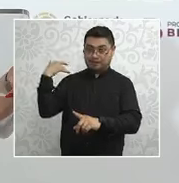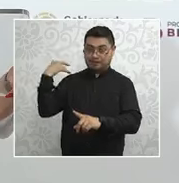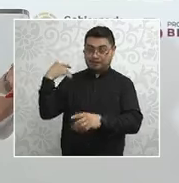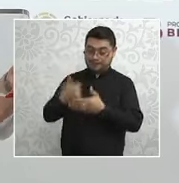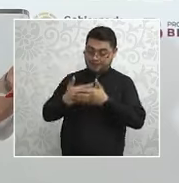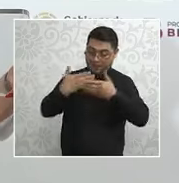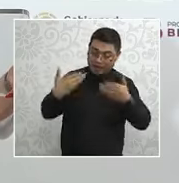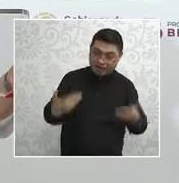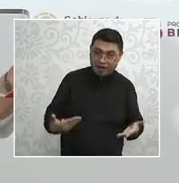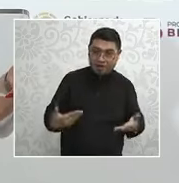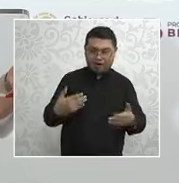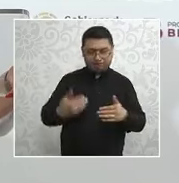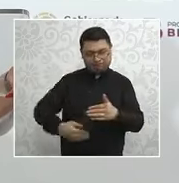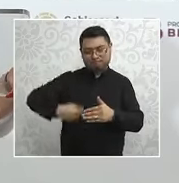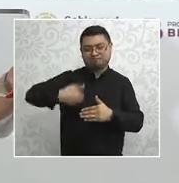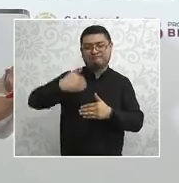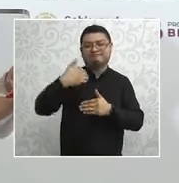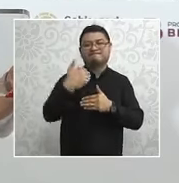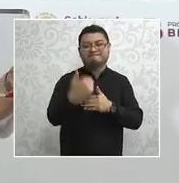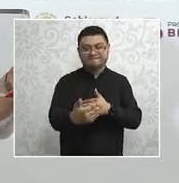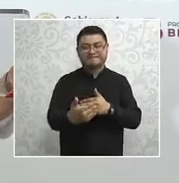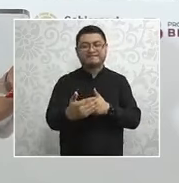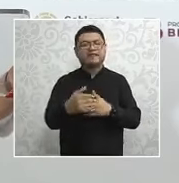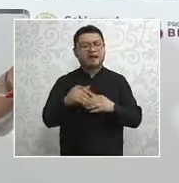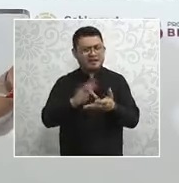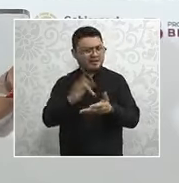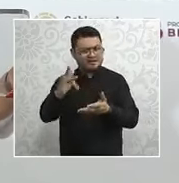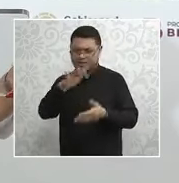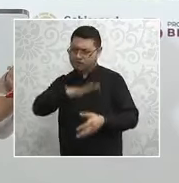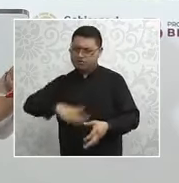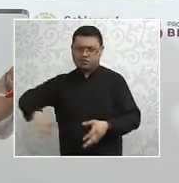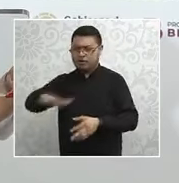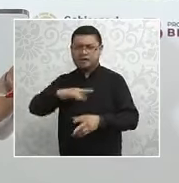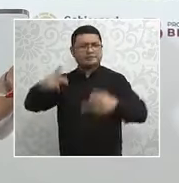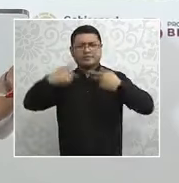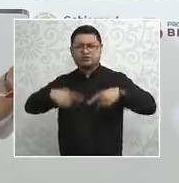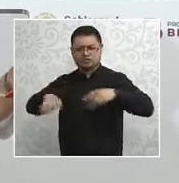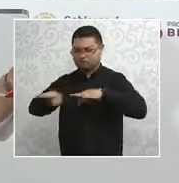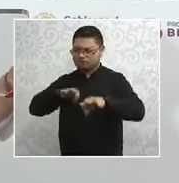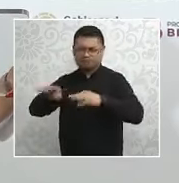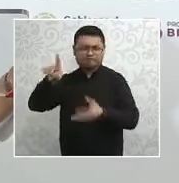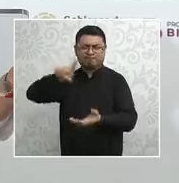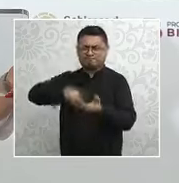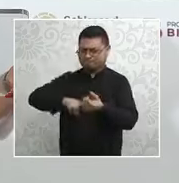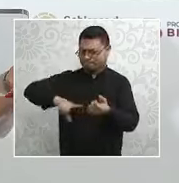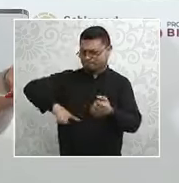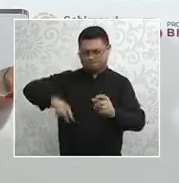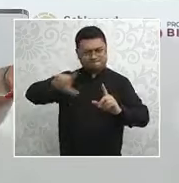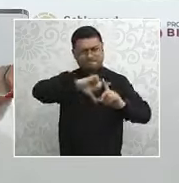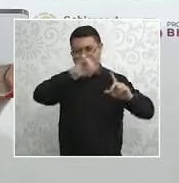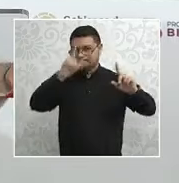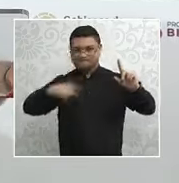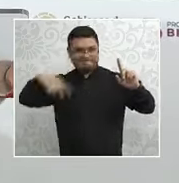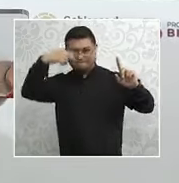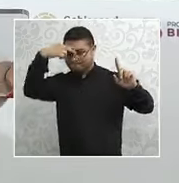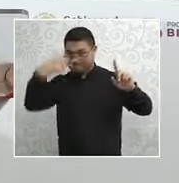el trabajo de los compañeros servidores de la nación Y de todos los compañeros